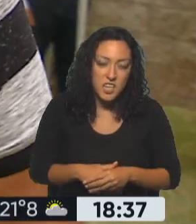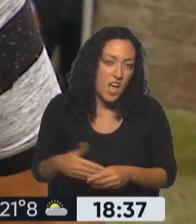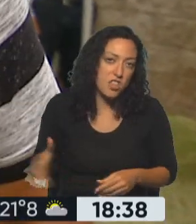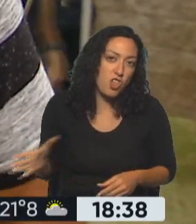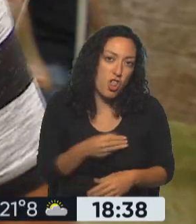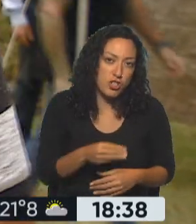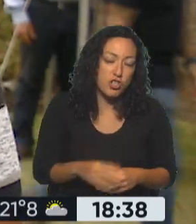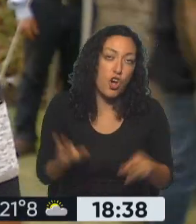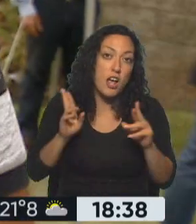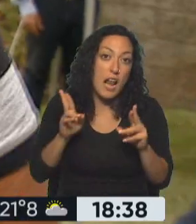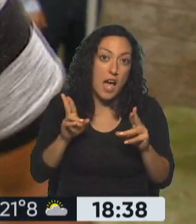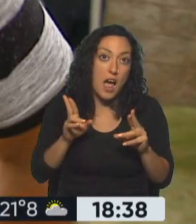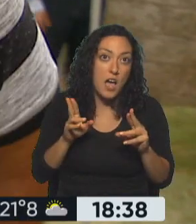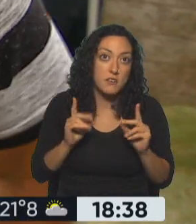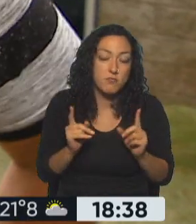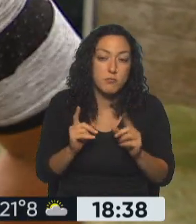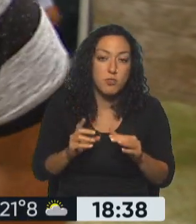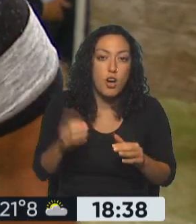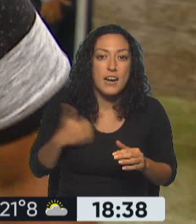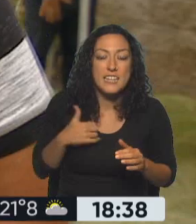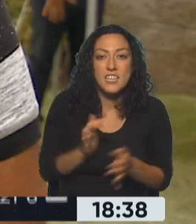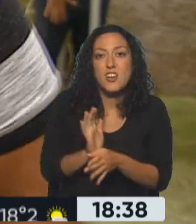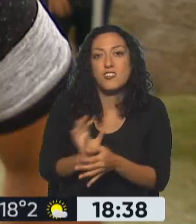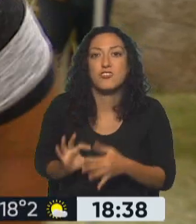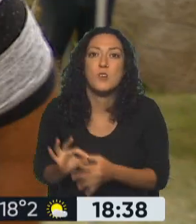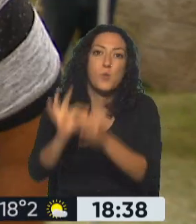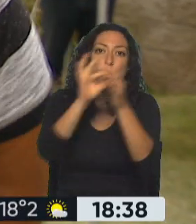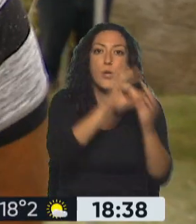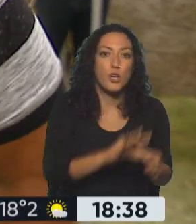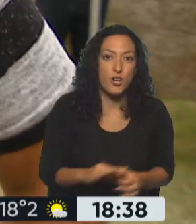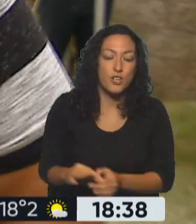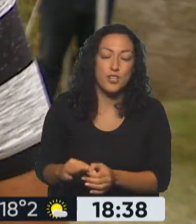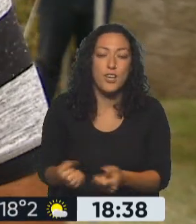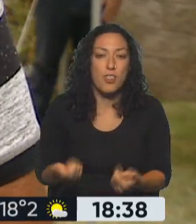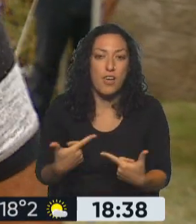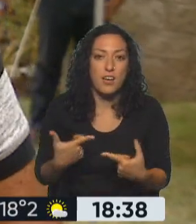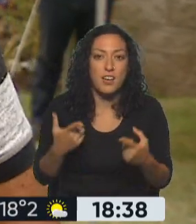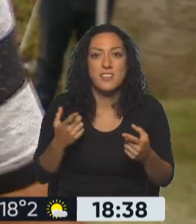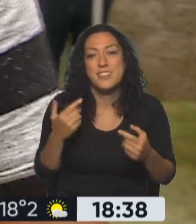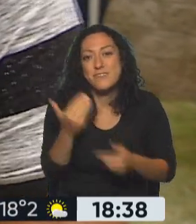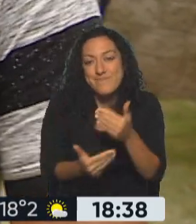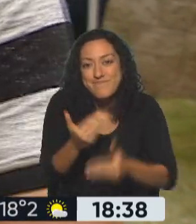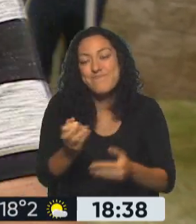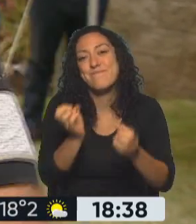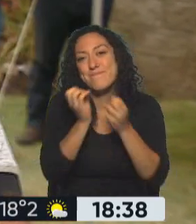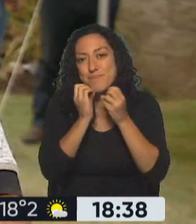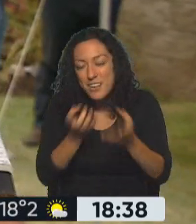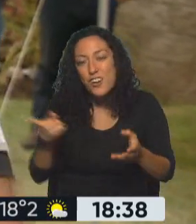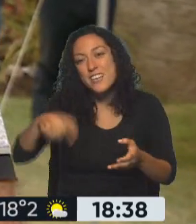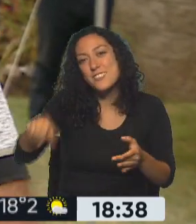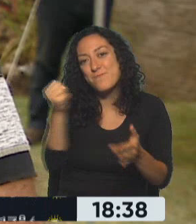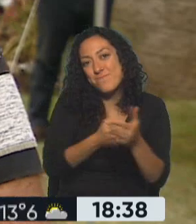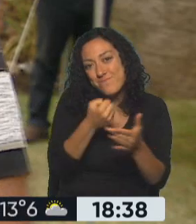todos. Ojalá y nos une un poco más también como argentinos y que salgamos adelante y que ellos sigan peleando por